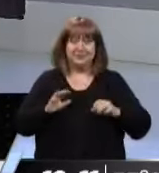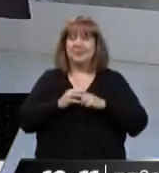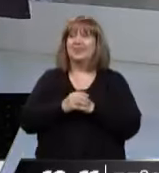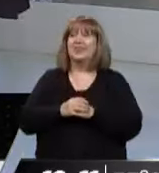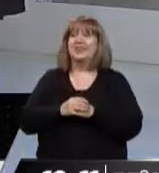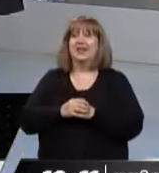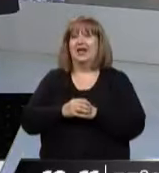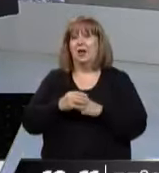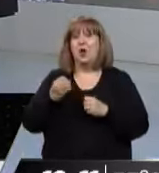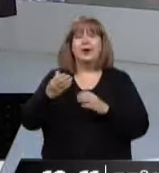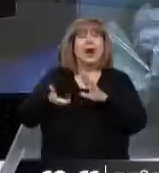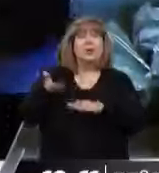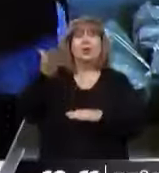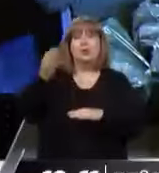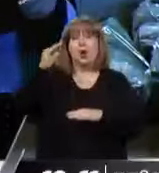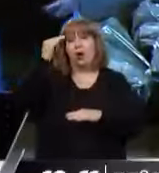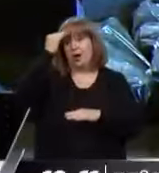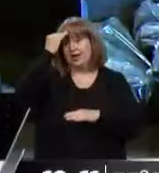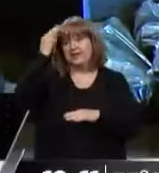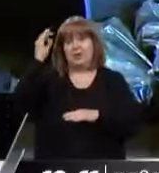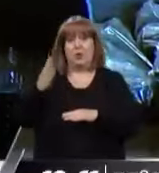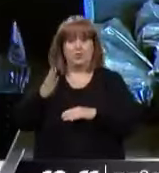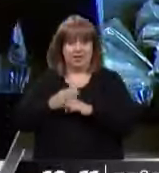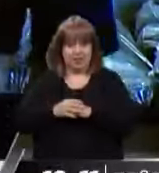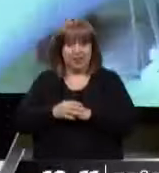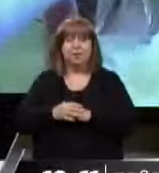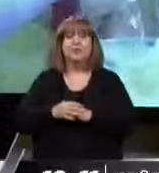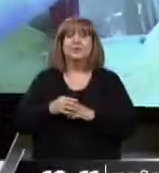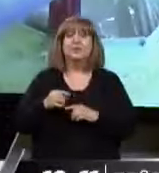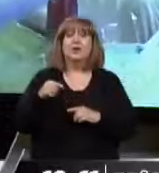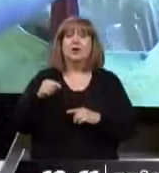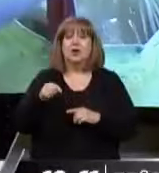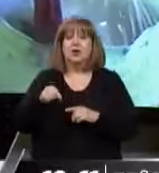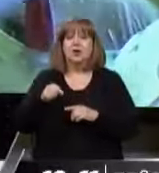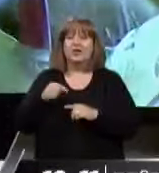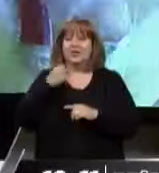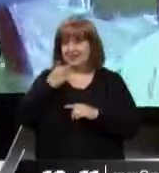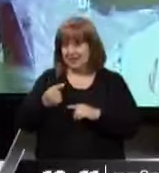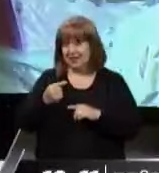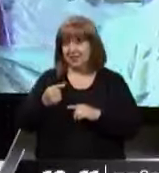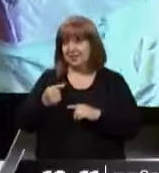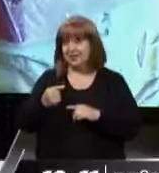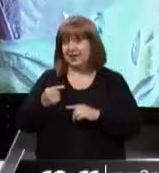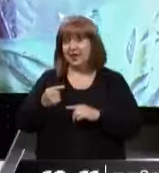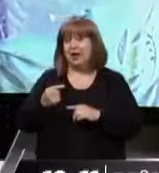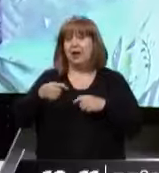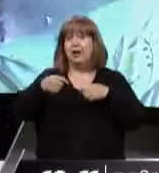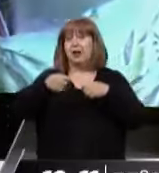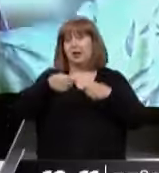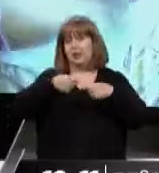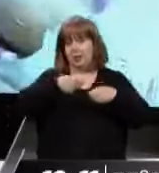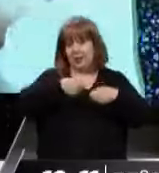fácil. Sí, es la manera. Bueno, parte de esto es el argumento que estaban invocando los abastecedores,